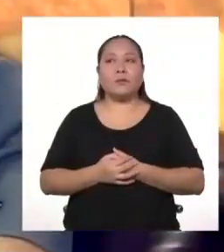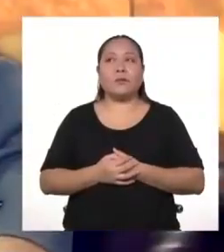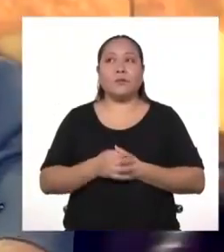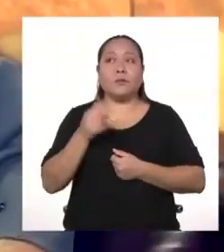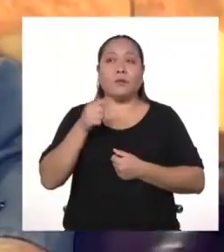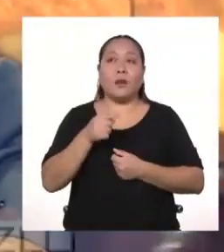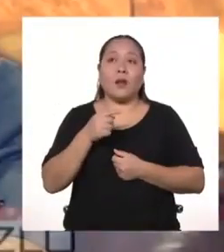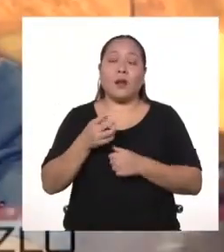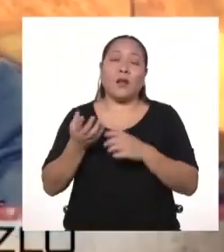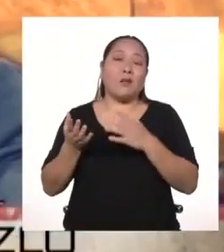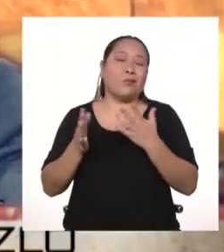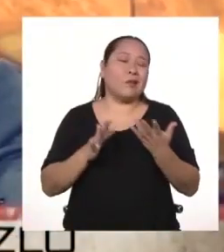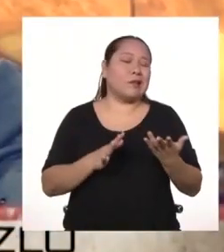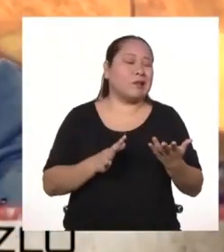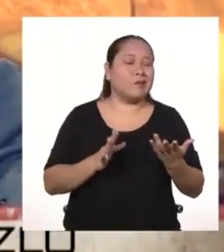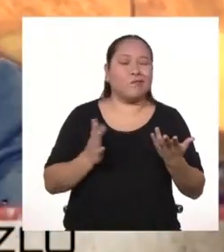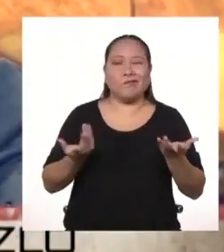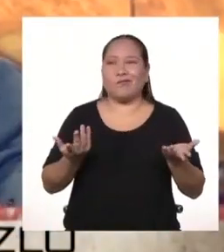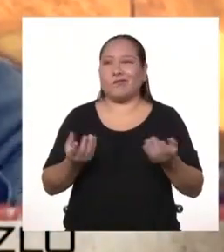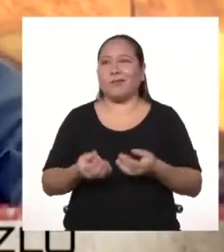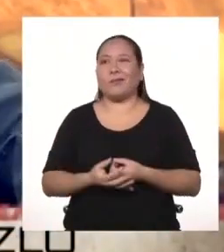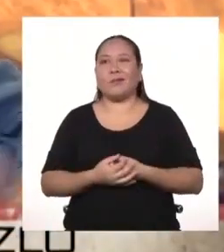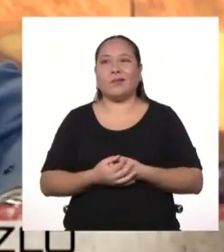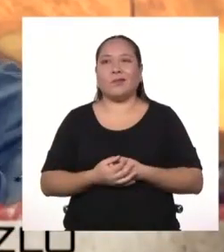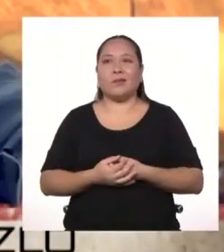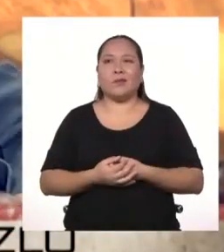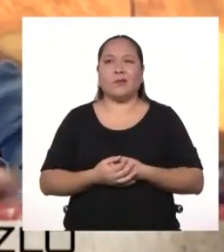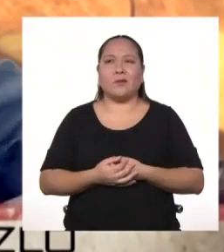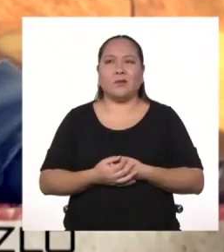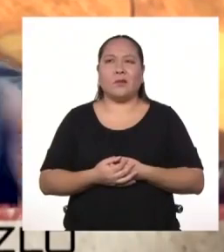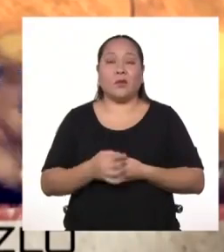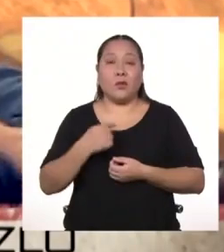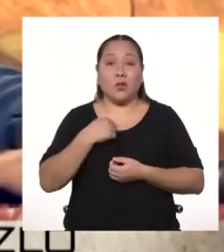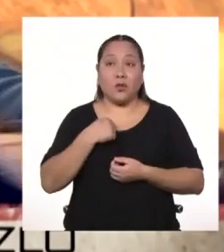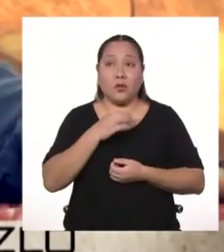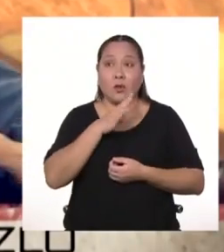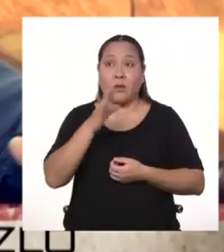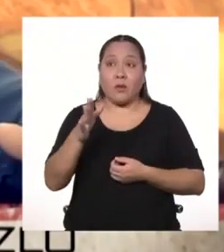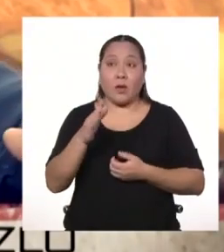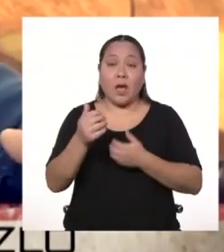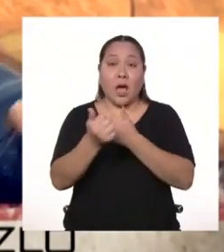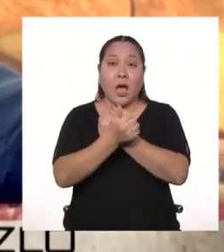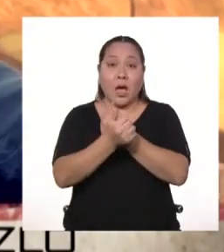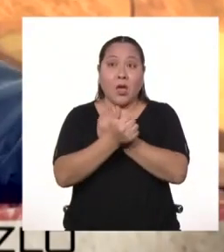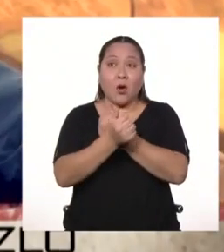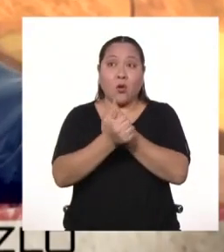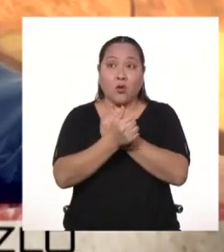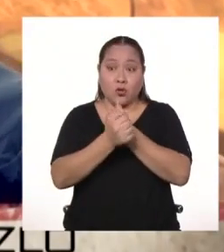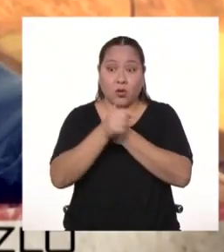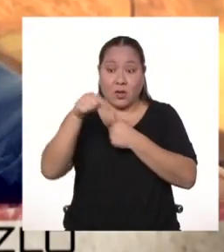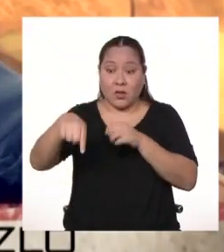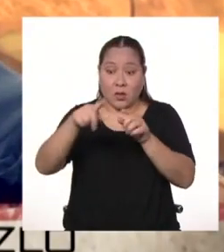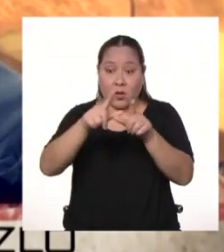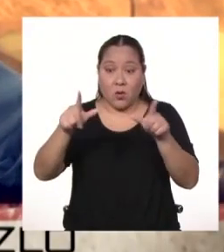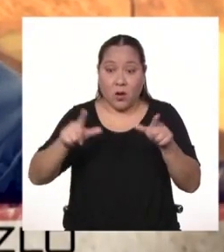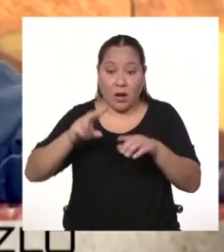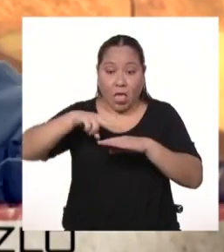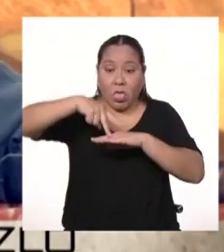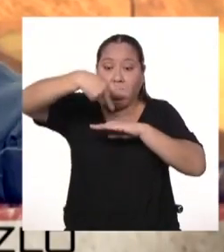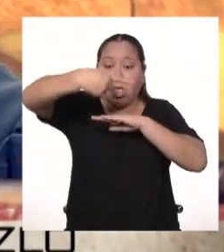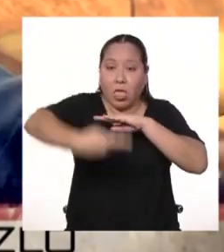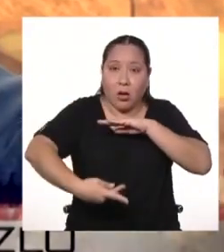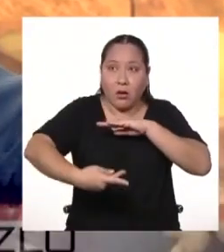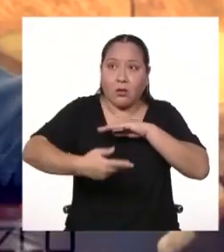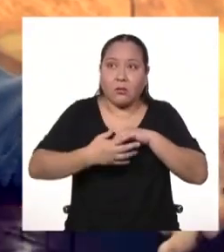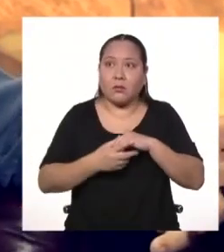Muerte y además esa cosa tan horrible, porque yo estaba en Ayacucho, en el sitio donde se cayó. ¿Un hotel era? Sí,